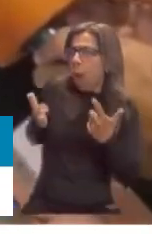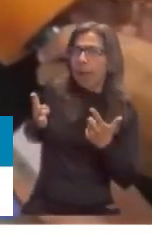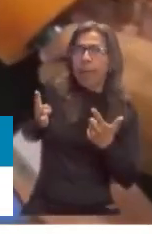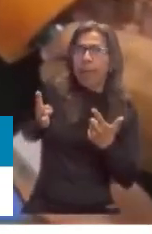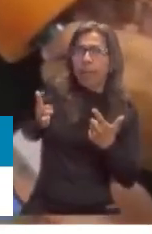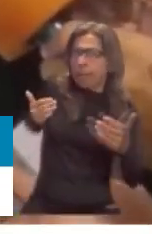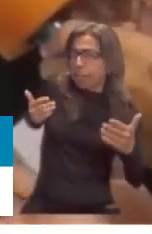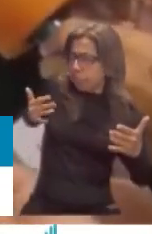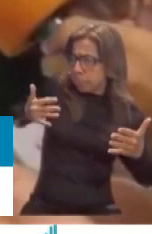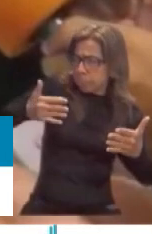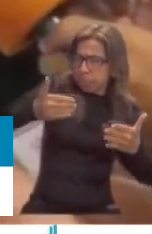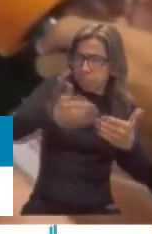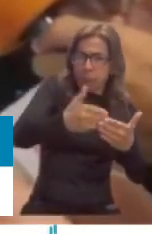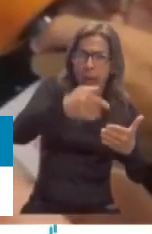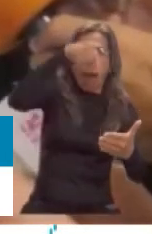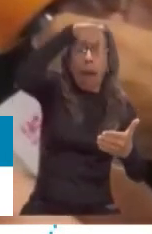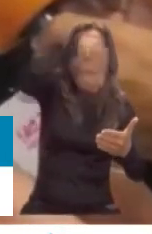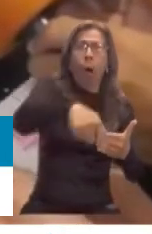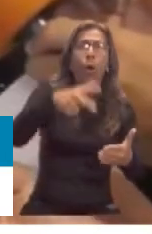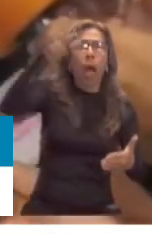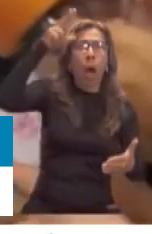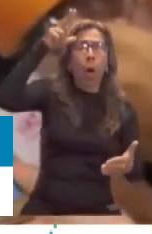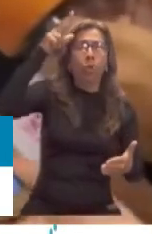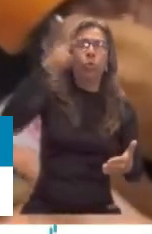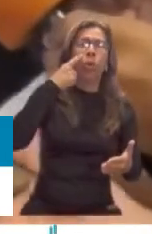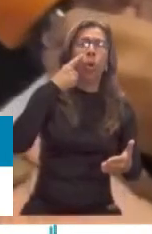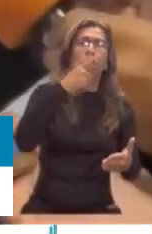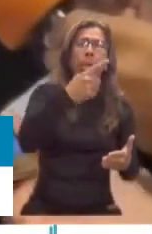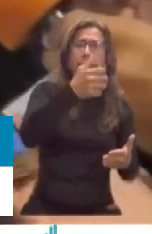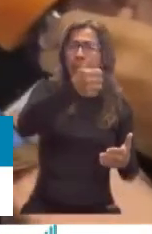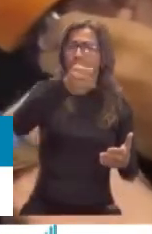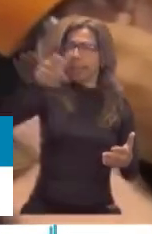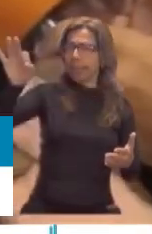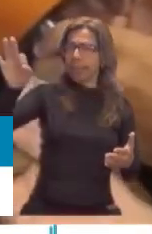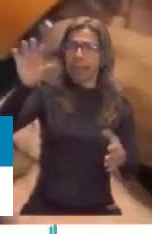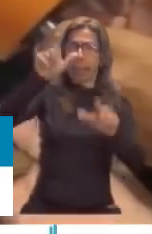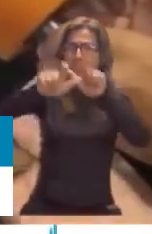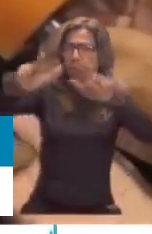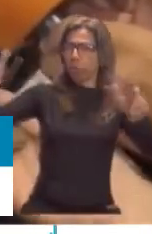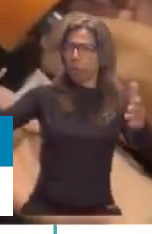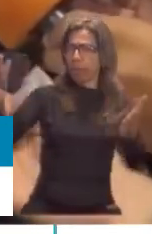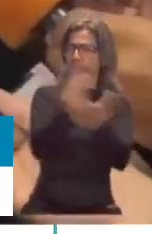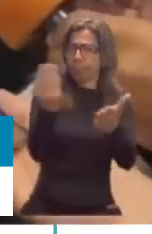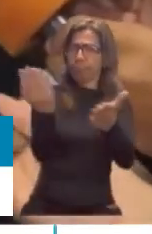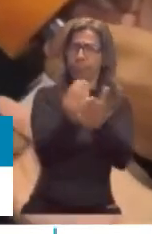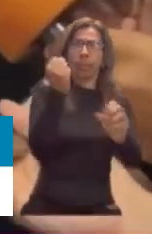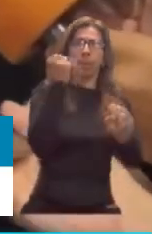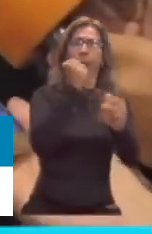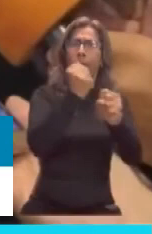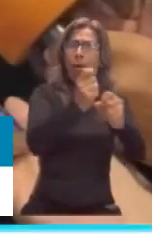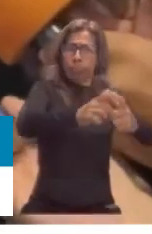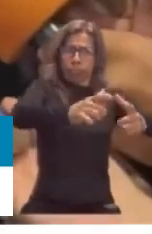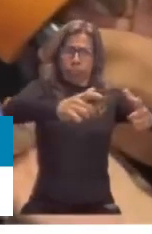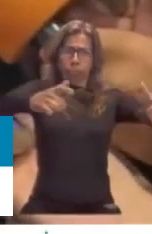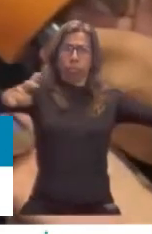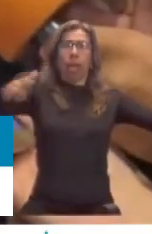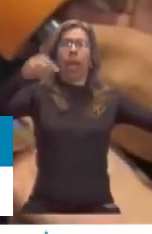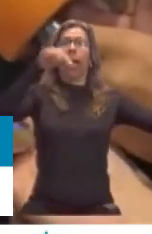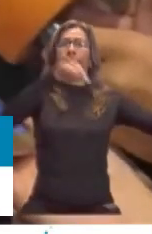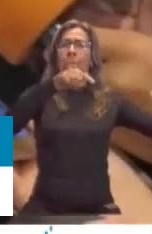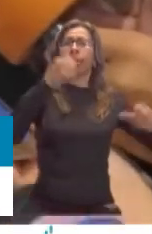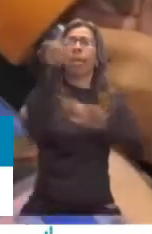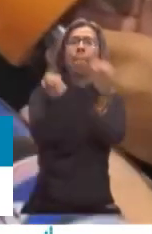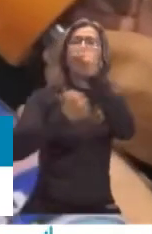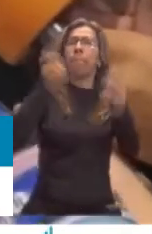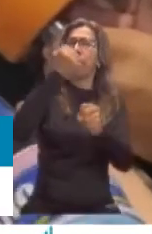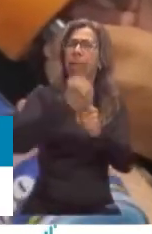8.600. O sea, es un largo proceso y una larga relación institucional entre la provincia y las empresas. Y acá estamos hablando de empresas de primer nivel.